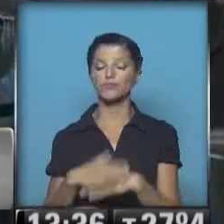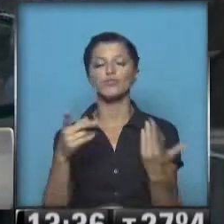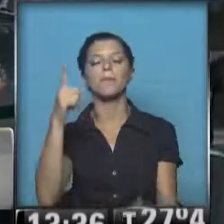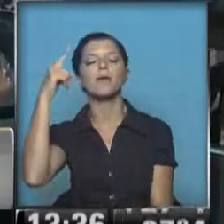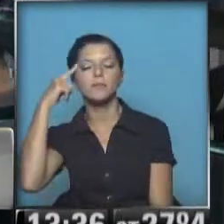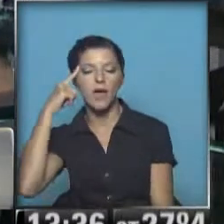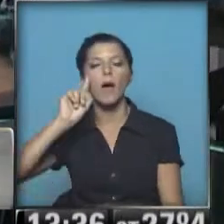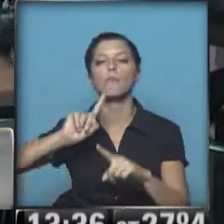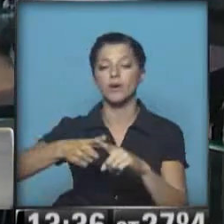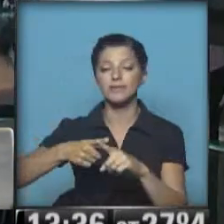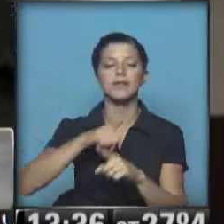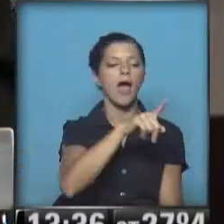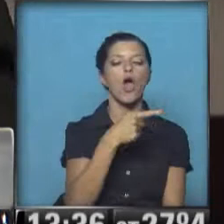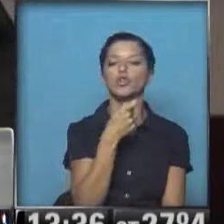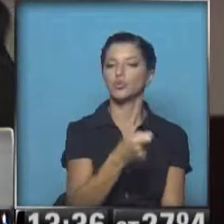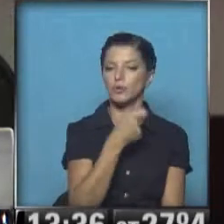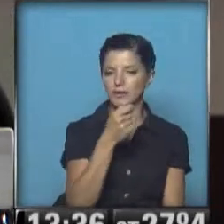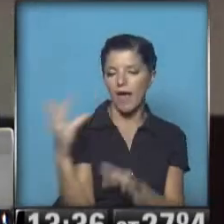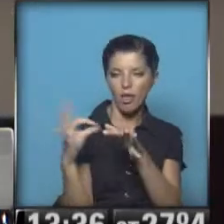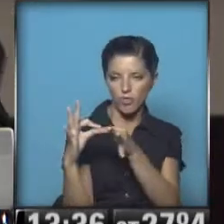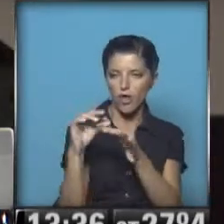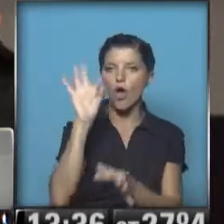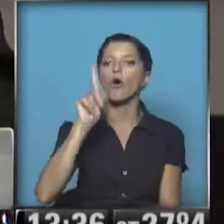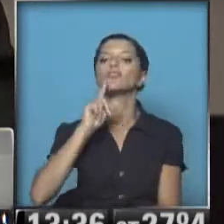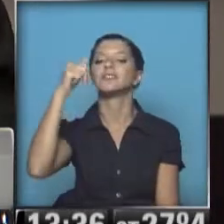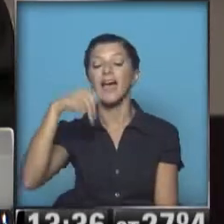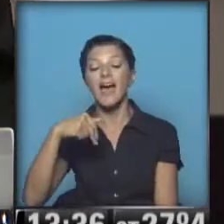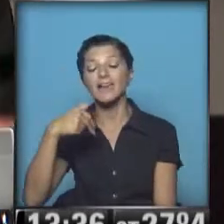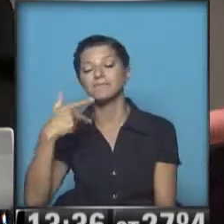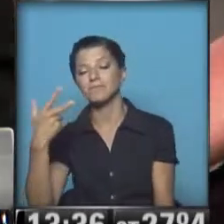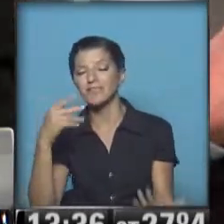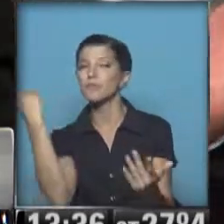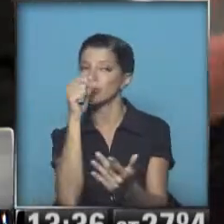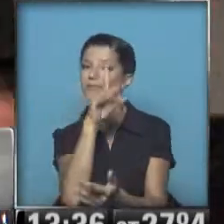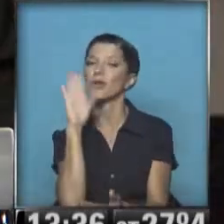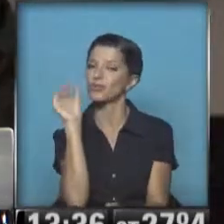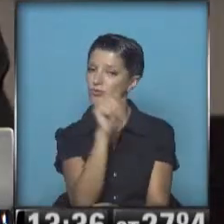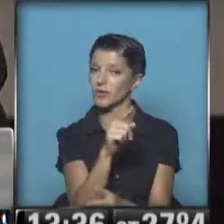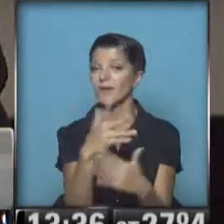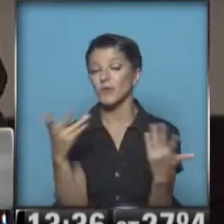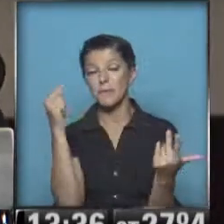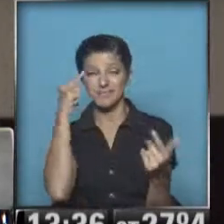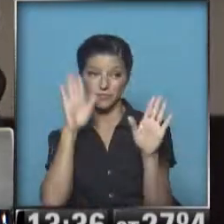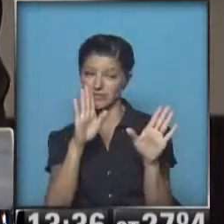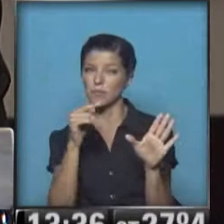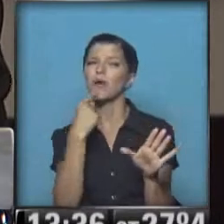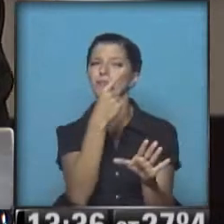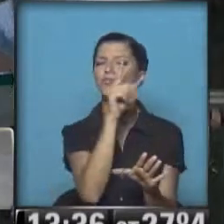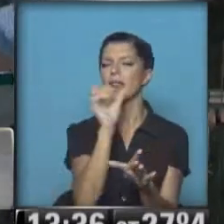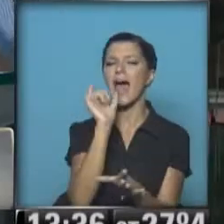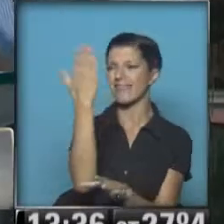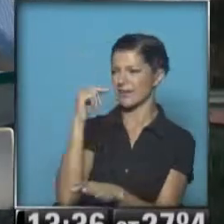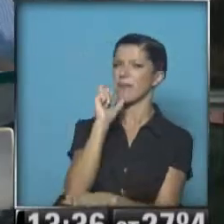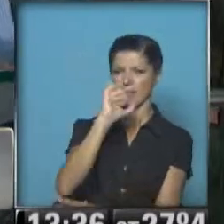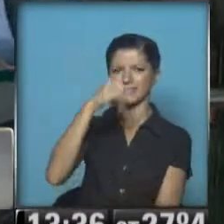Turquía aliado de la OTAN, un aliado estratégico para Estados Unidos. imposible no pensar en eso, ¿no? Sí. Como la política